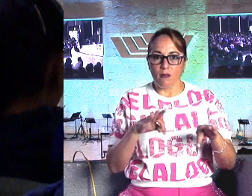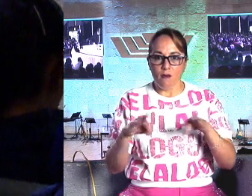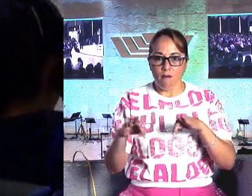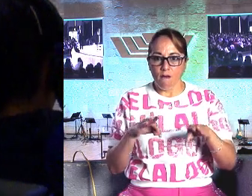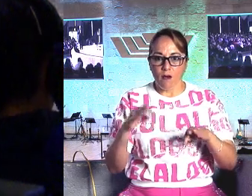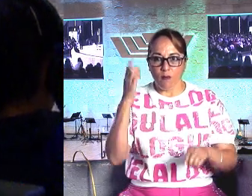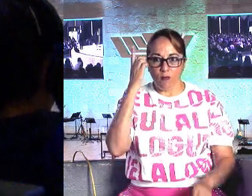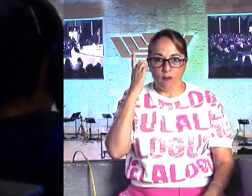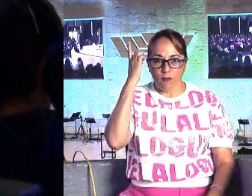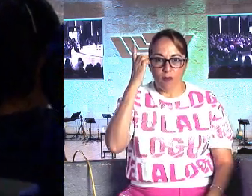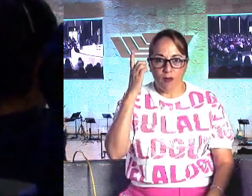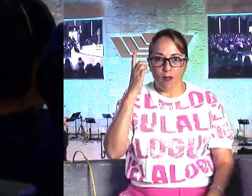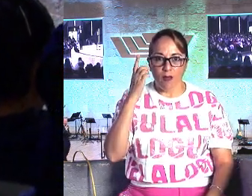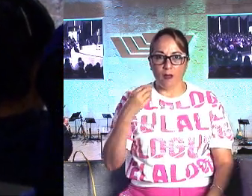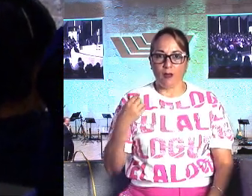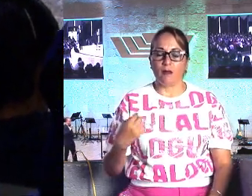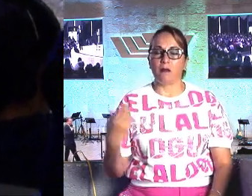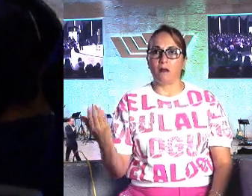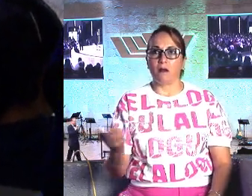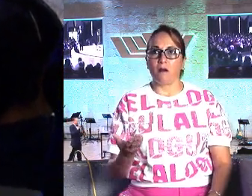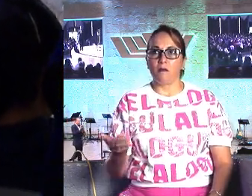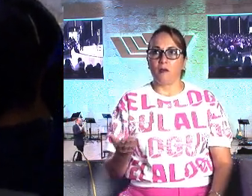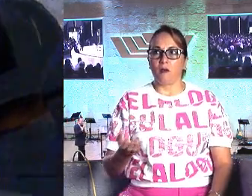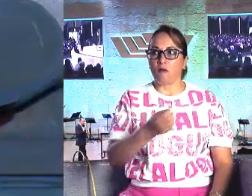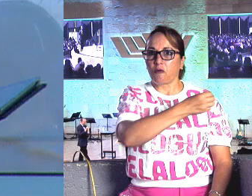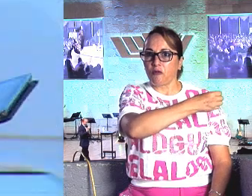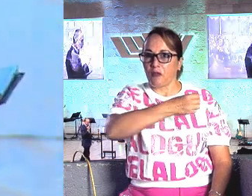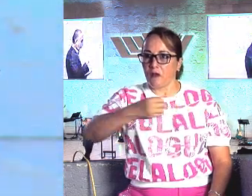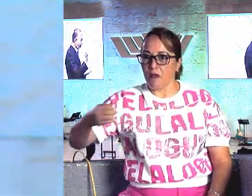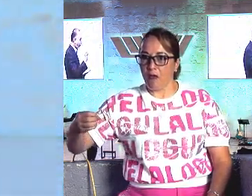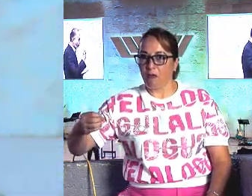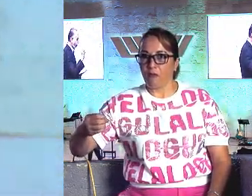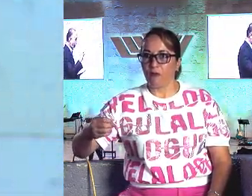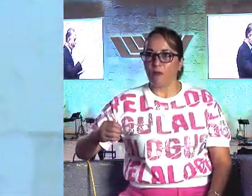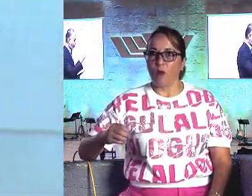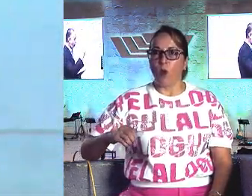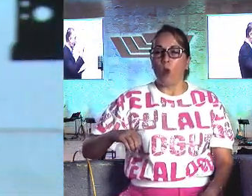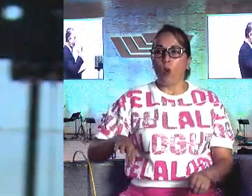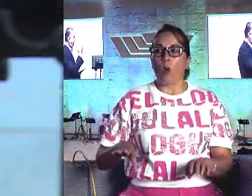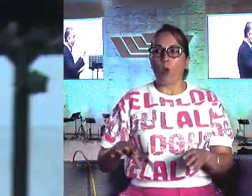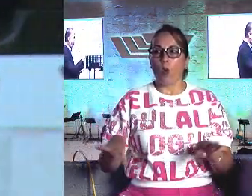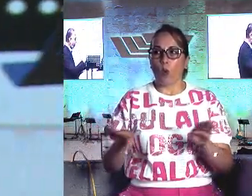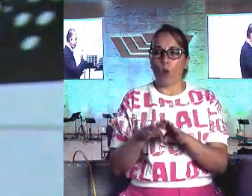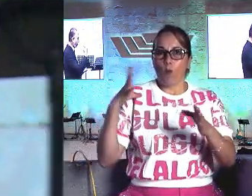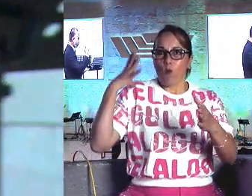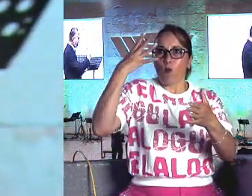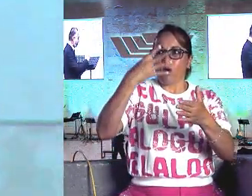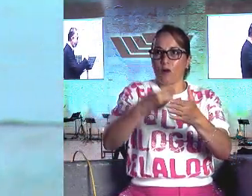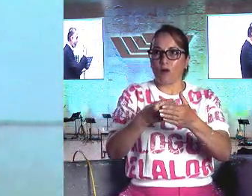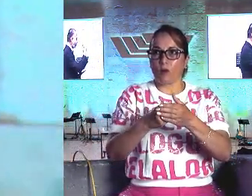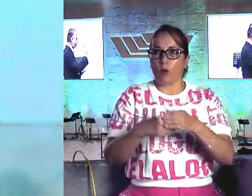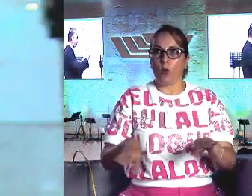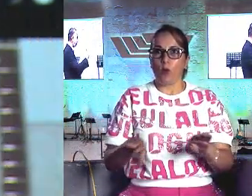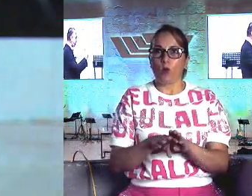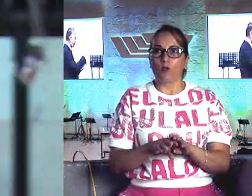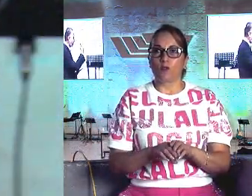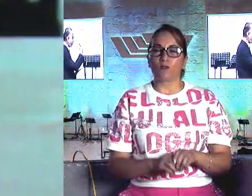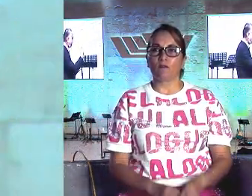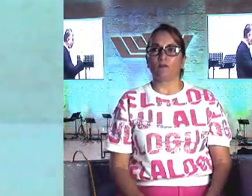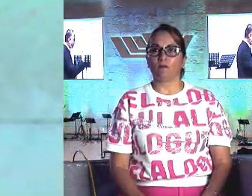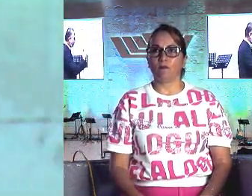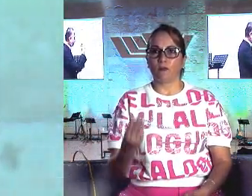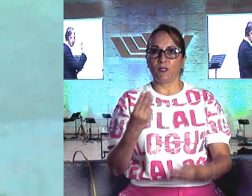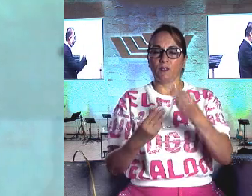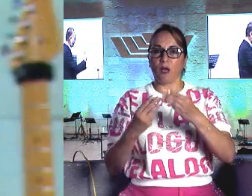al haber organizado, al final lo vemos en Crónicas cómo organizó el templo, los ministerios, a los sacerdotes, a